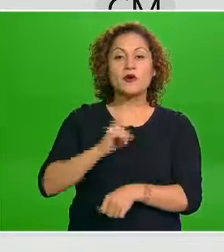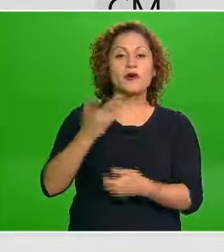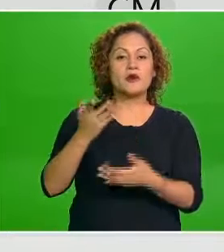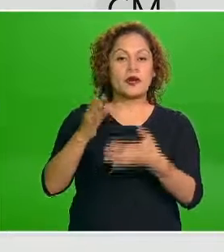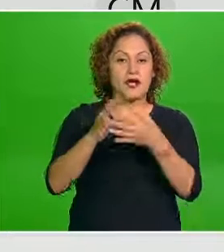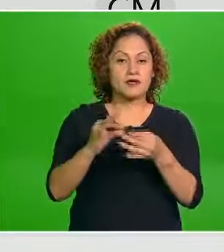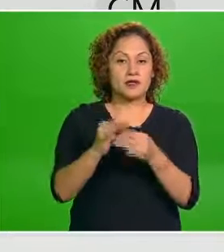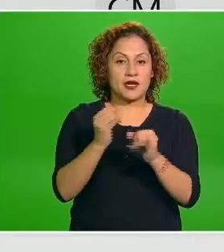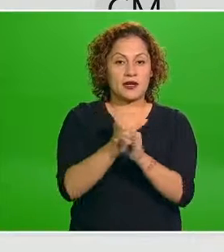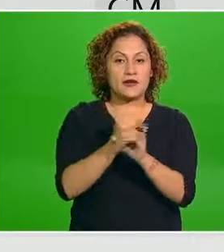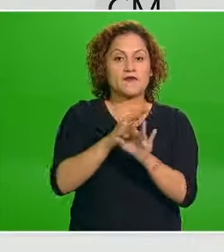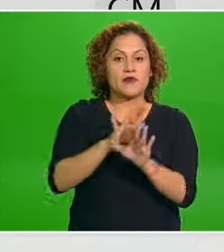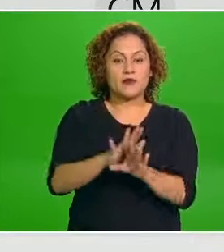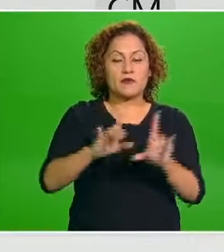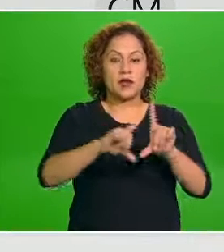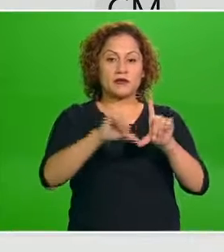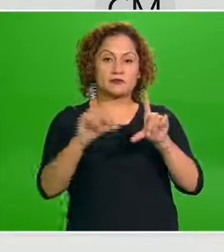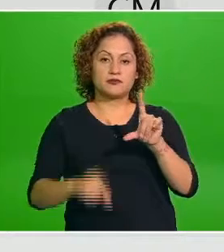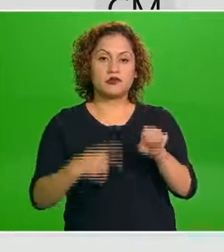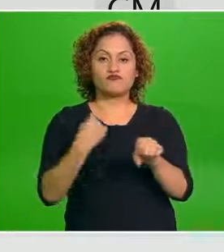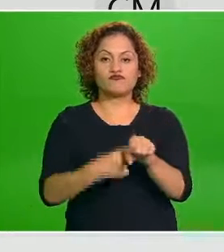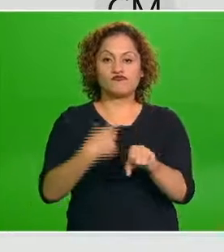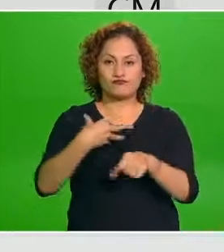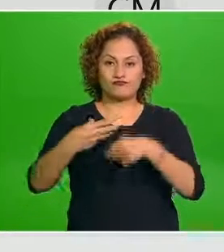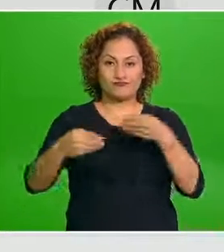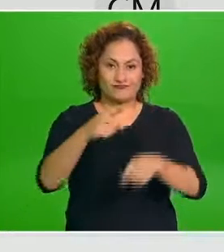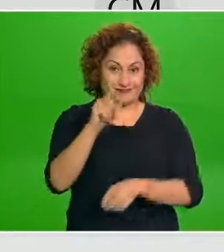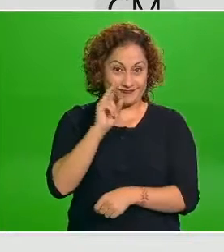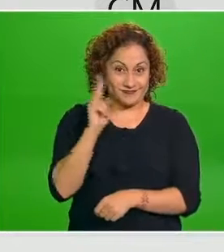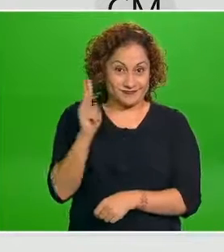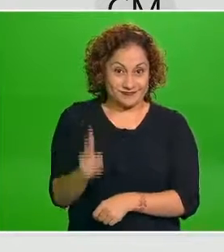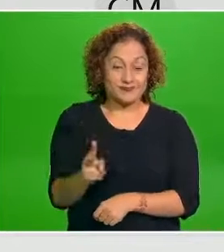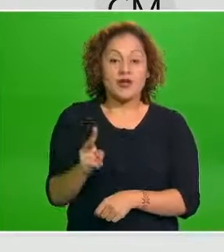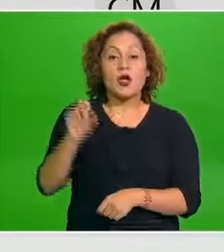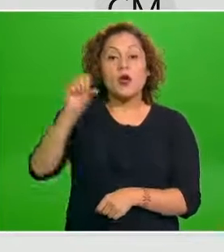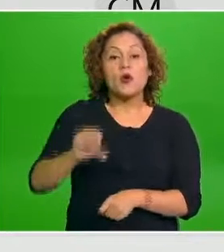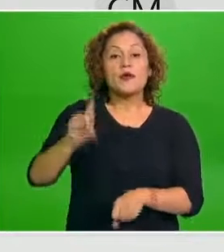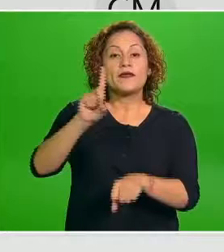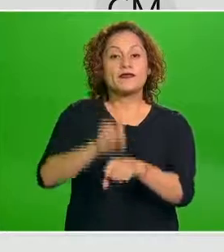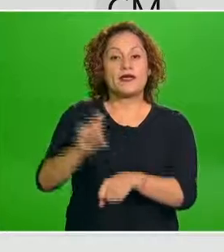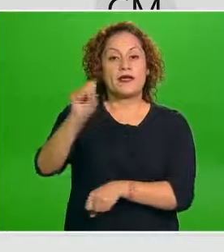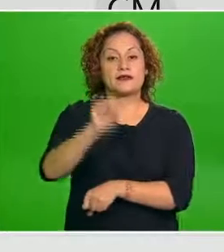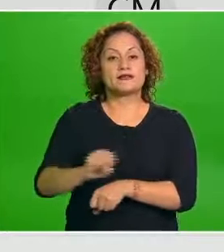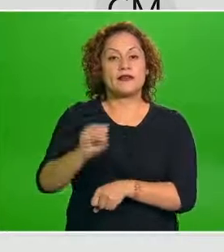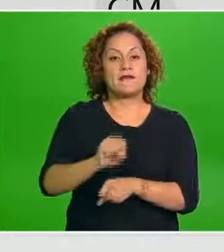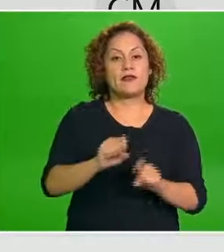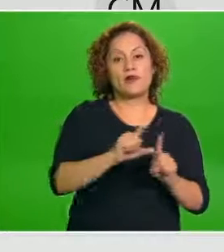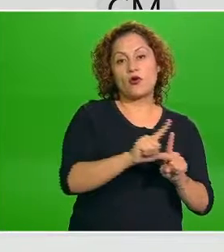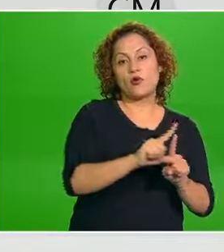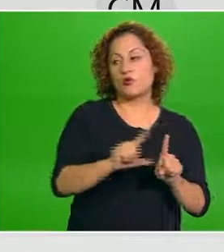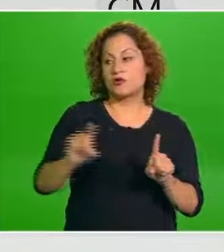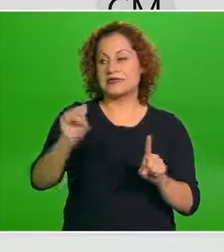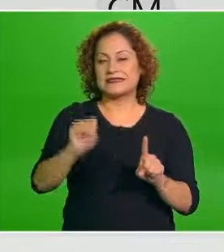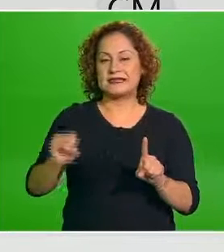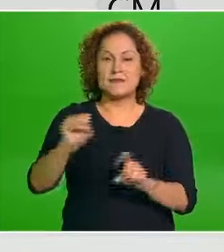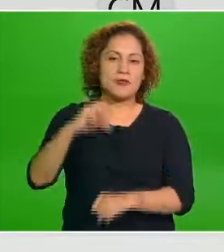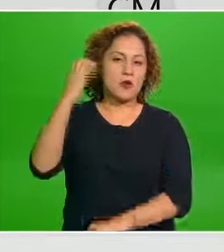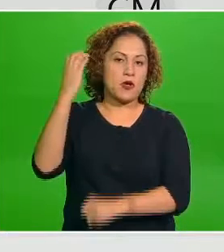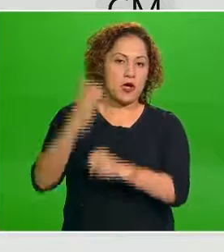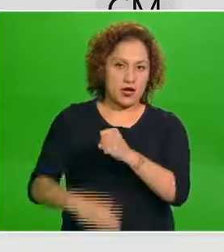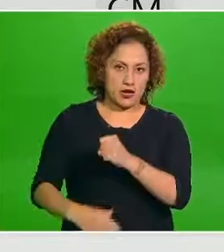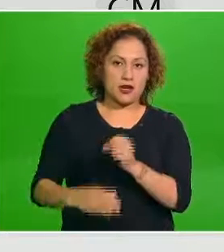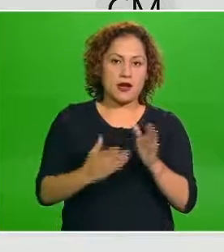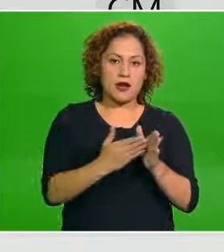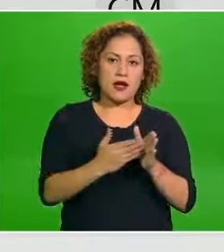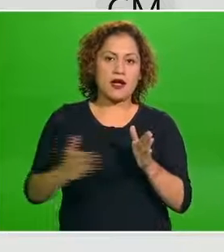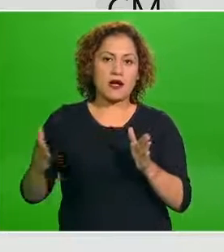comportamiento epidémico. Como podemos ver, estamos cerrando la semana, hoy es sábado, séptimo día de la semana, estamos cerrando con este